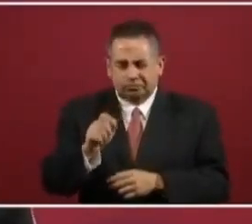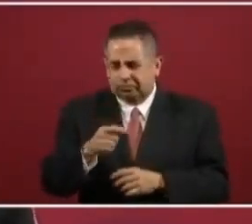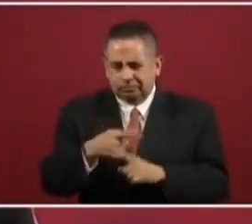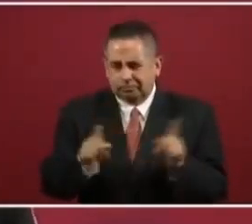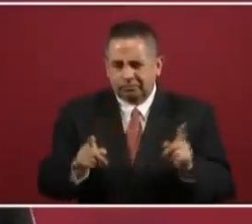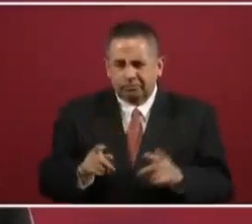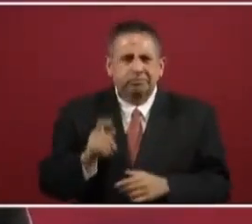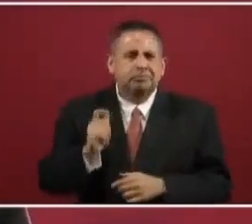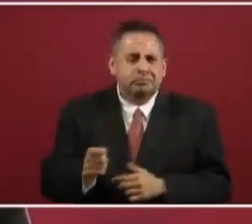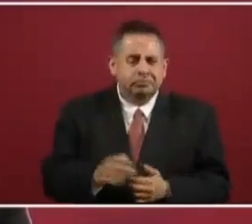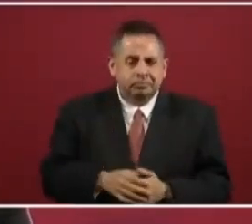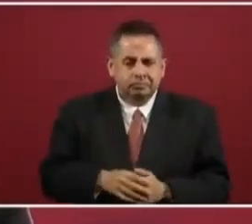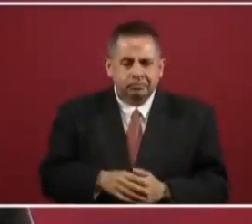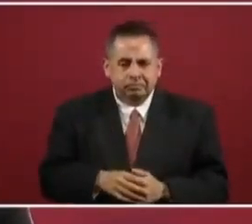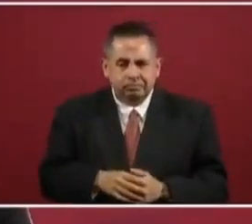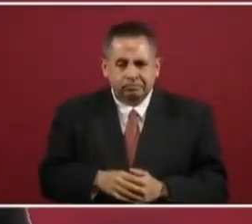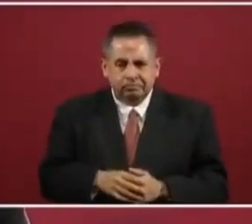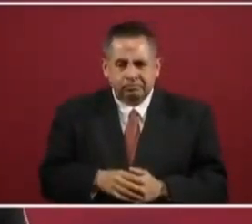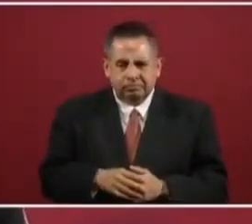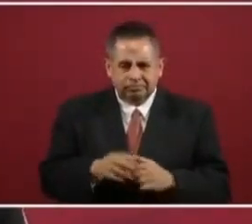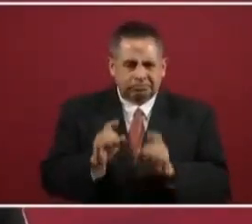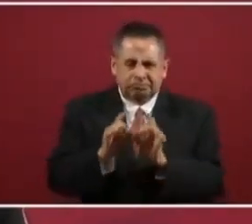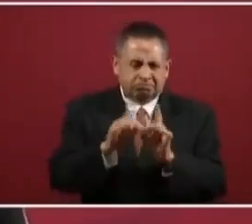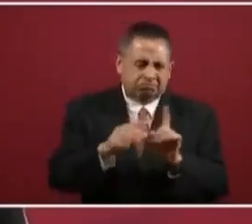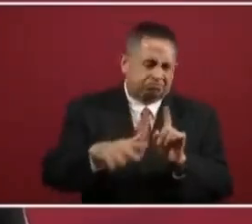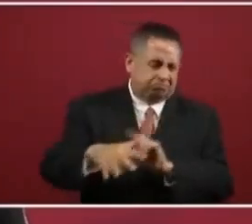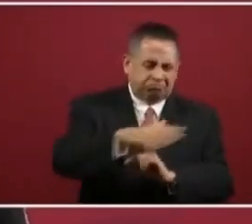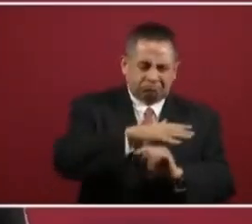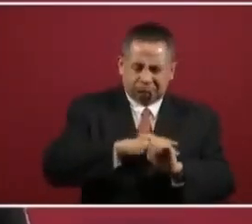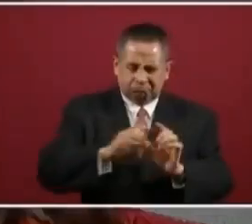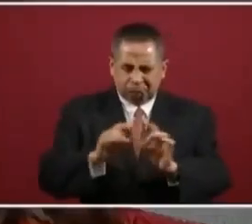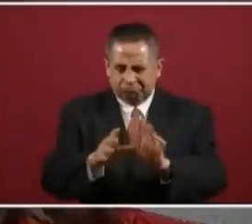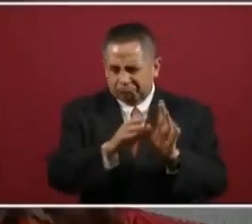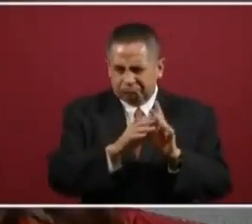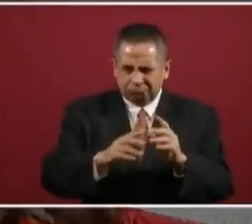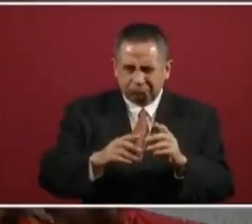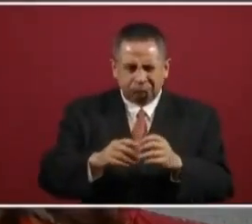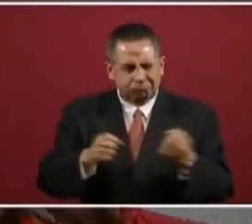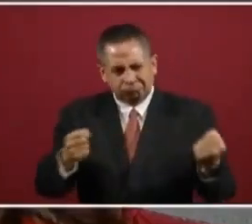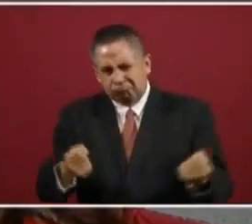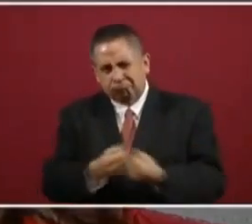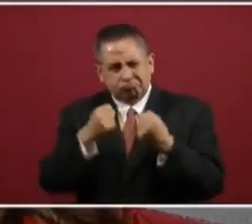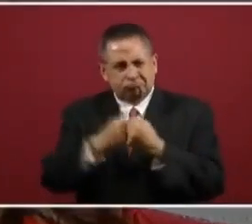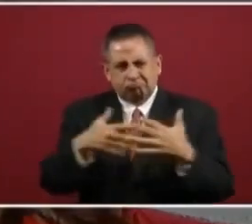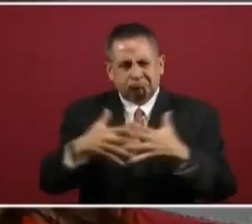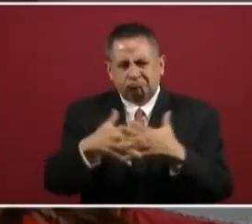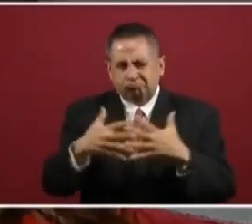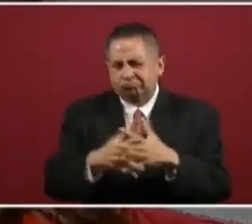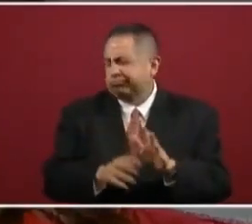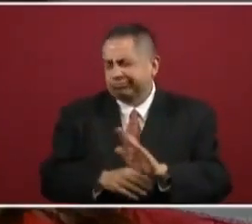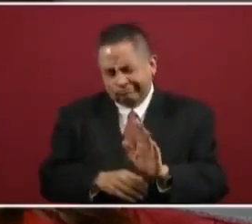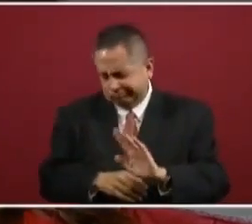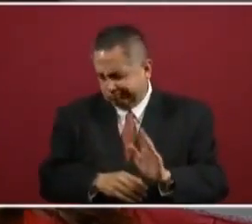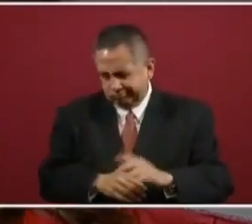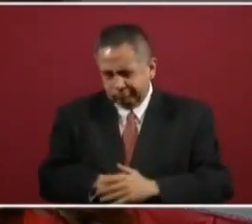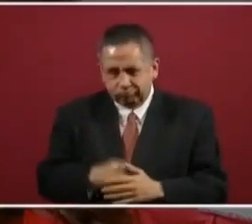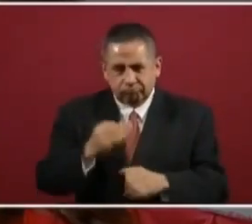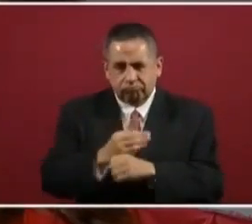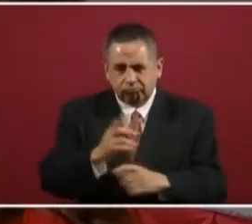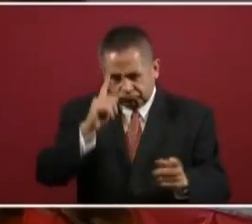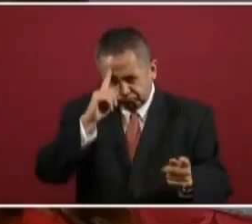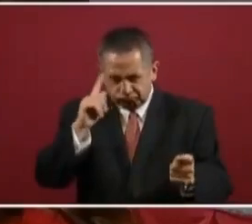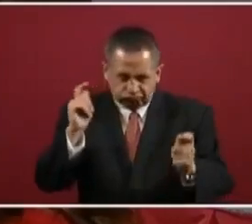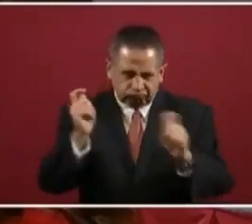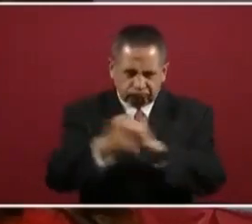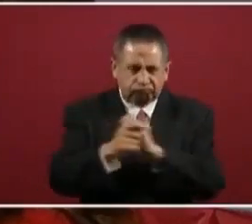que se hicieron por las circunstancias por la vía Armada Esta es una